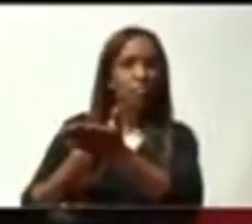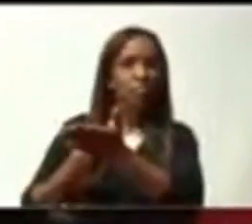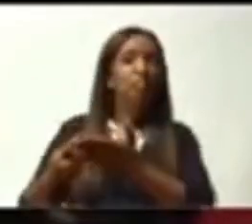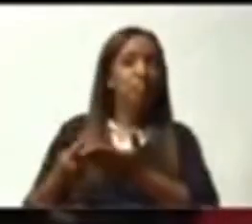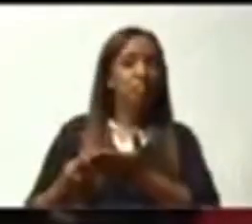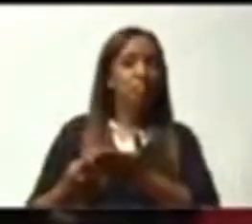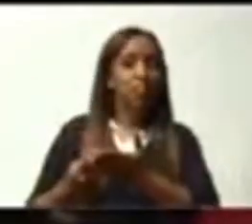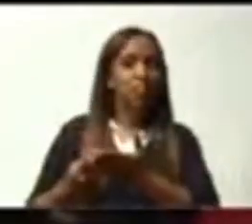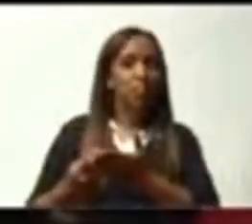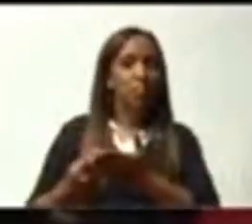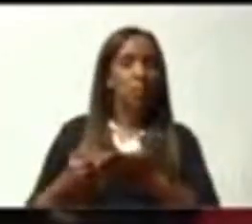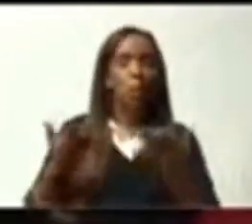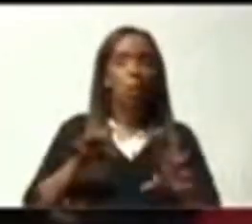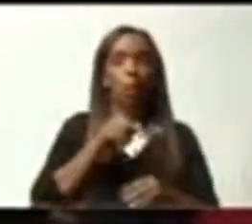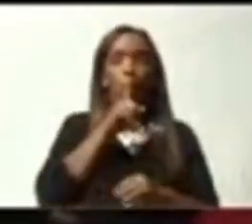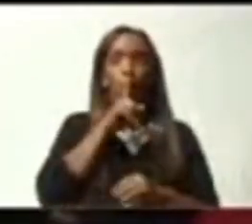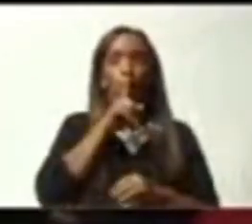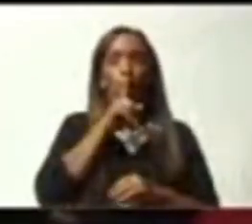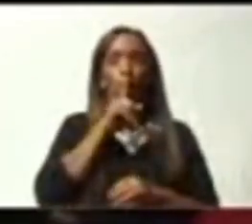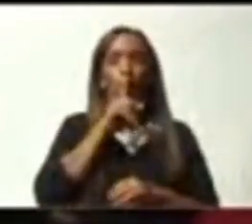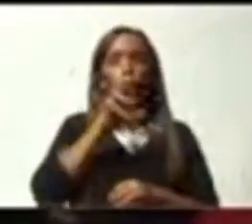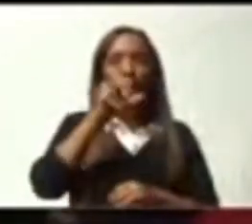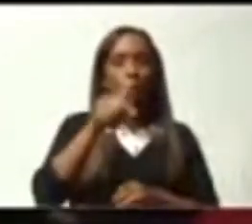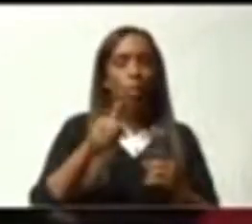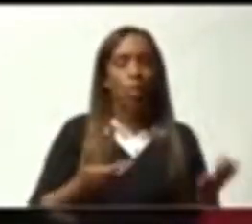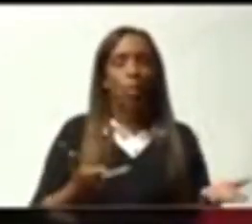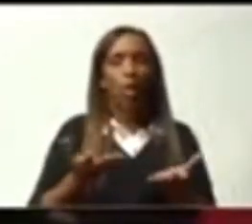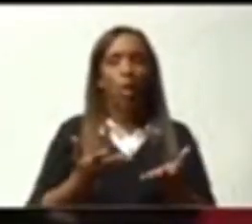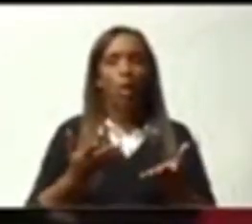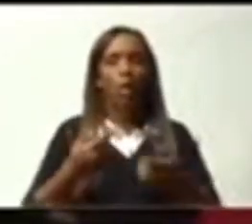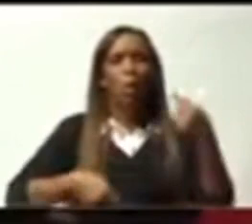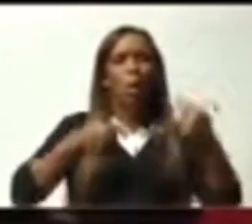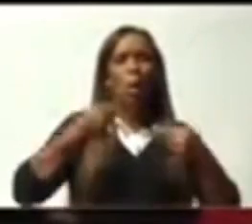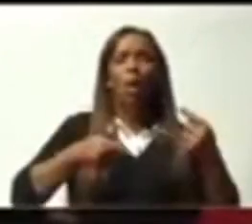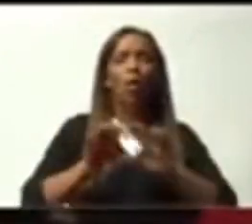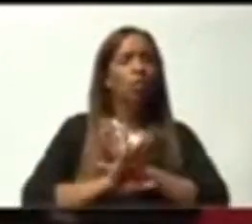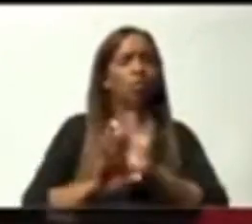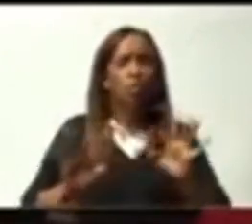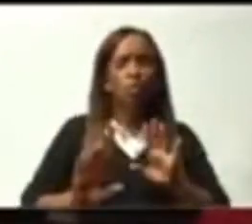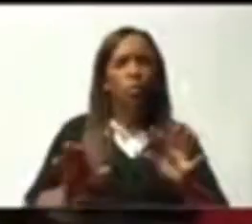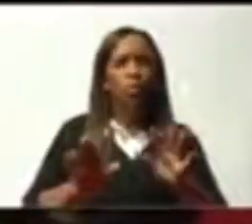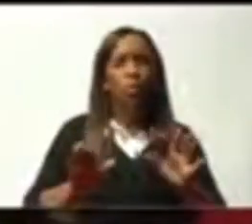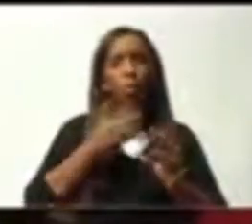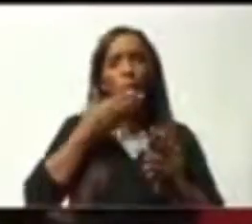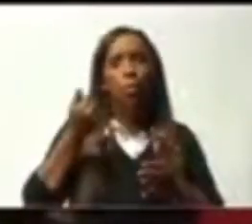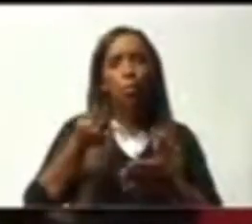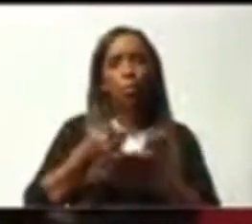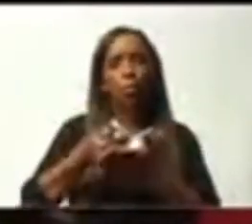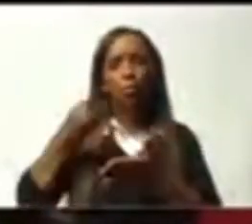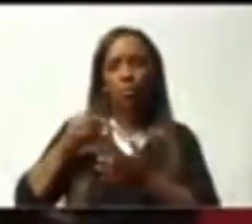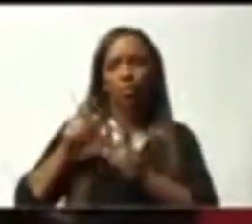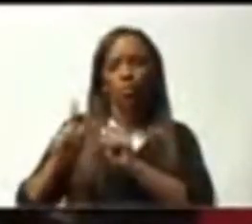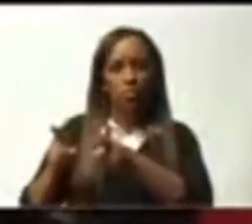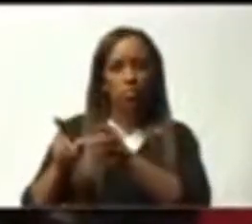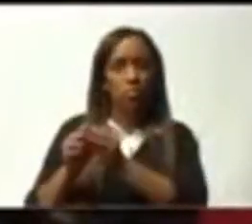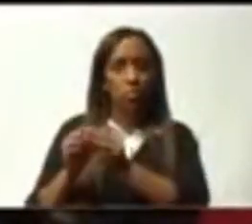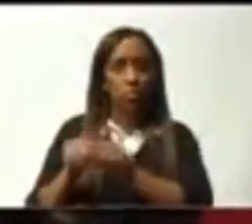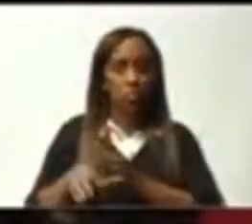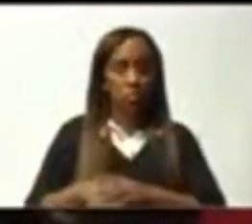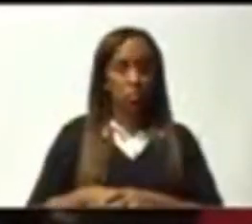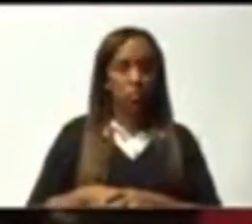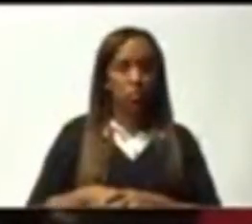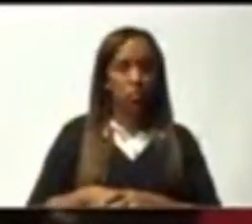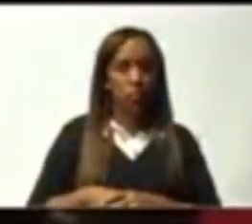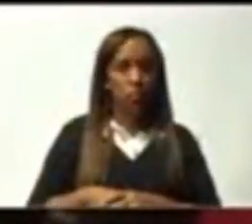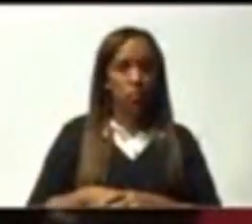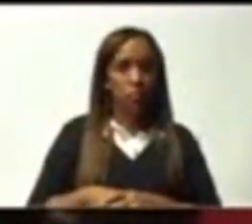proyecto de ley instituye una institución, ahora lo que hay es una oficina. El proyecto de ley establece un consejo